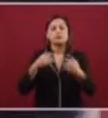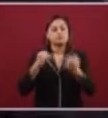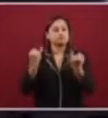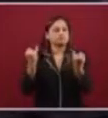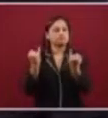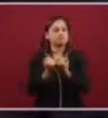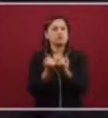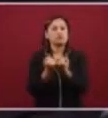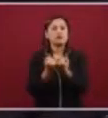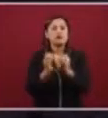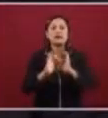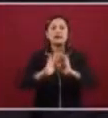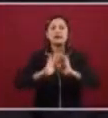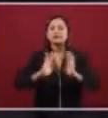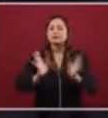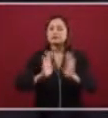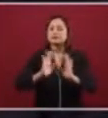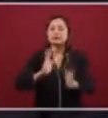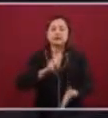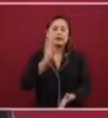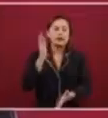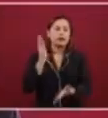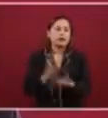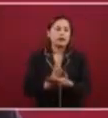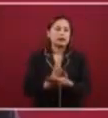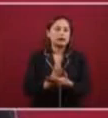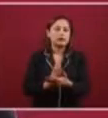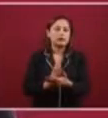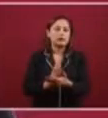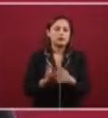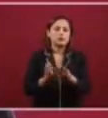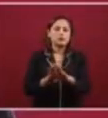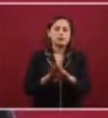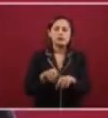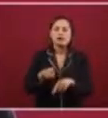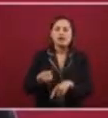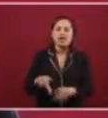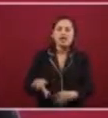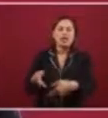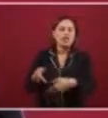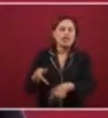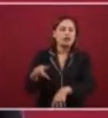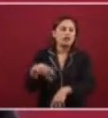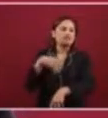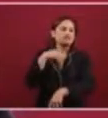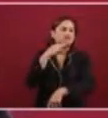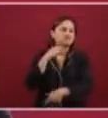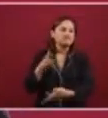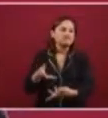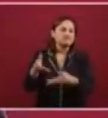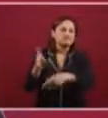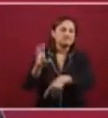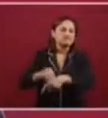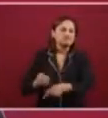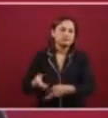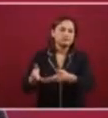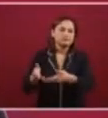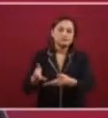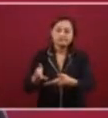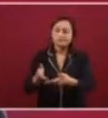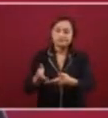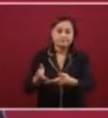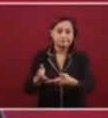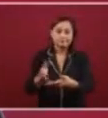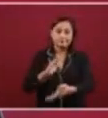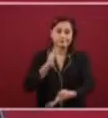no se puede permitir que haya impunidad para nadie,